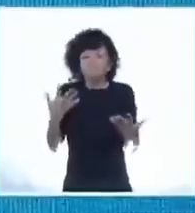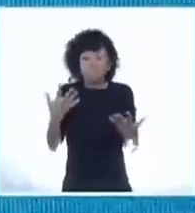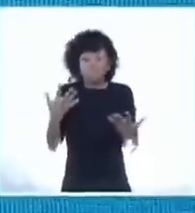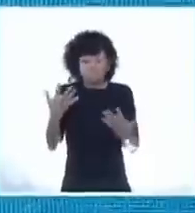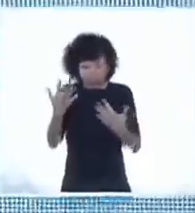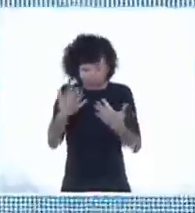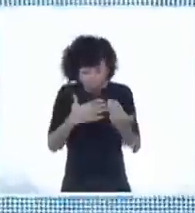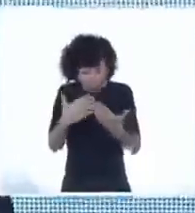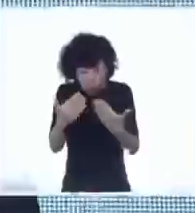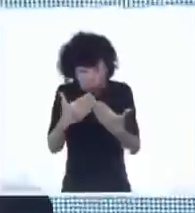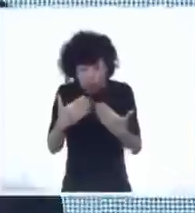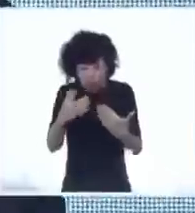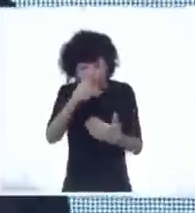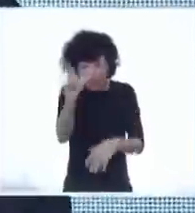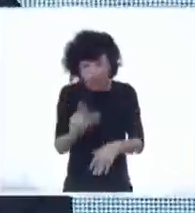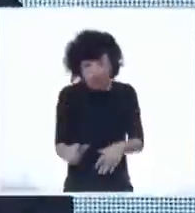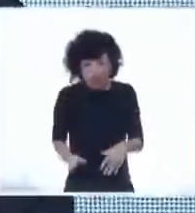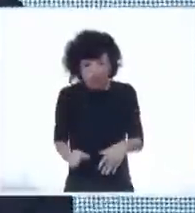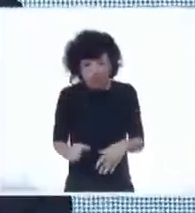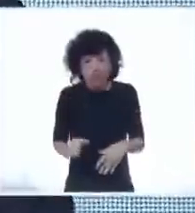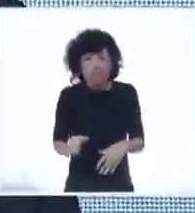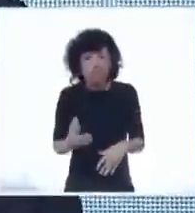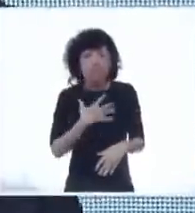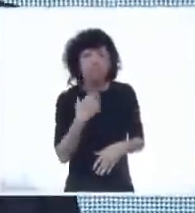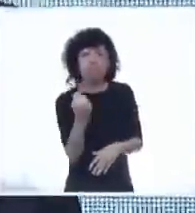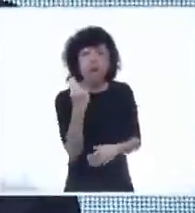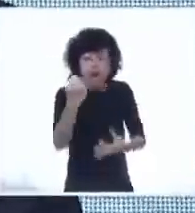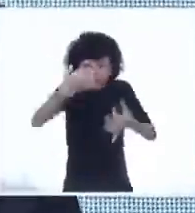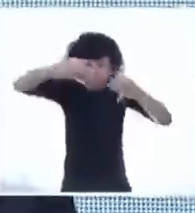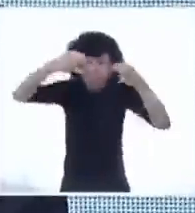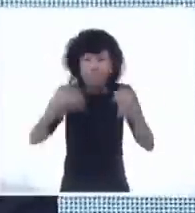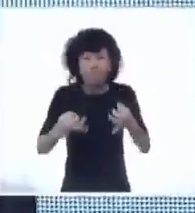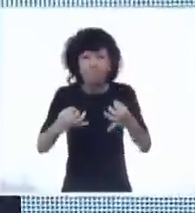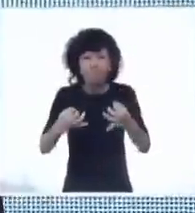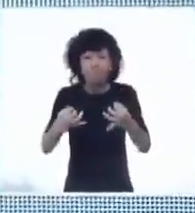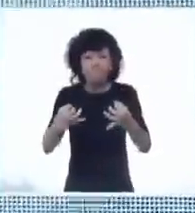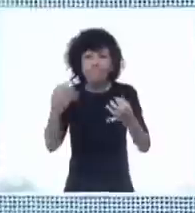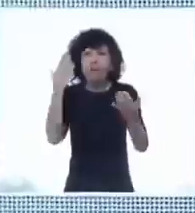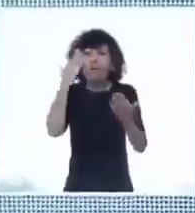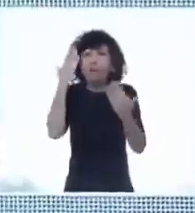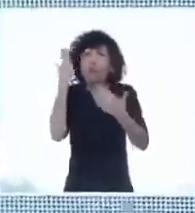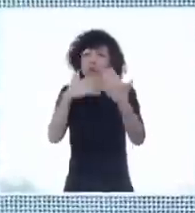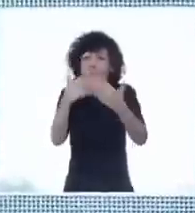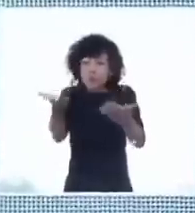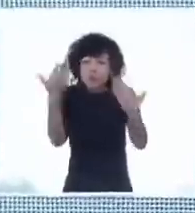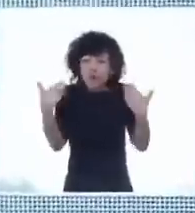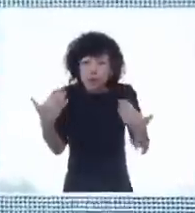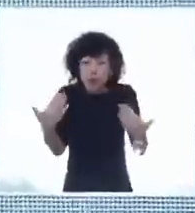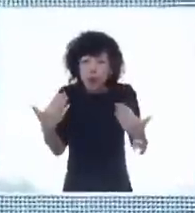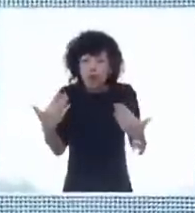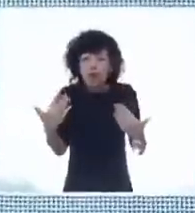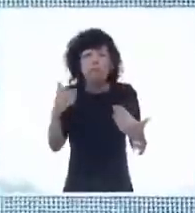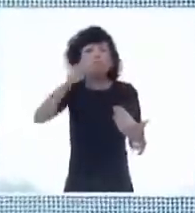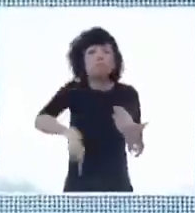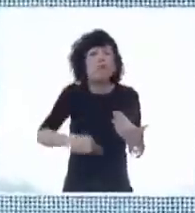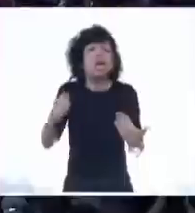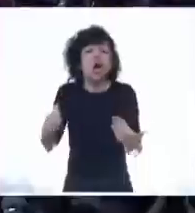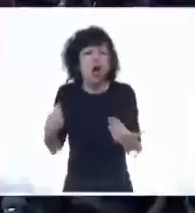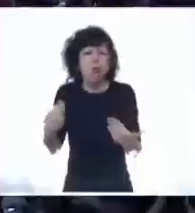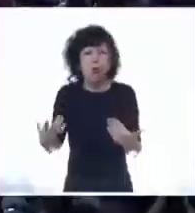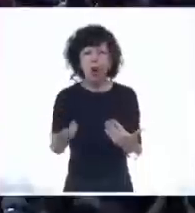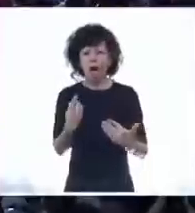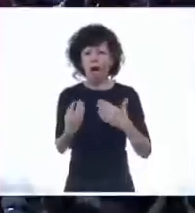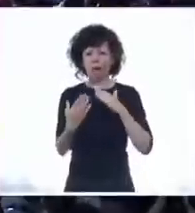esa patria grande que discute con autoridad y con acuerdos de todas las